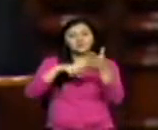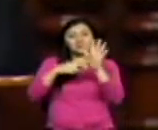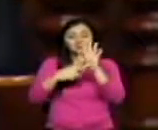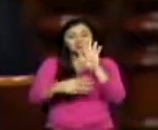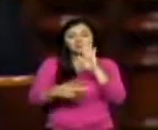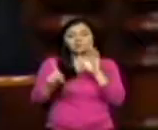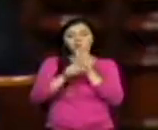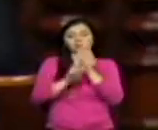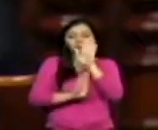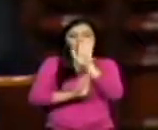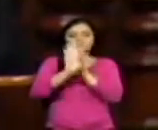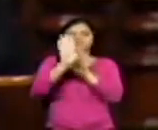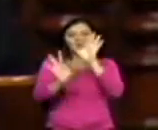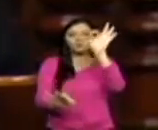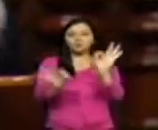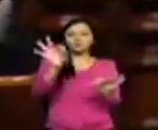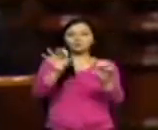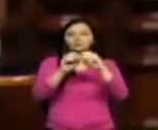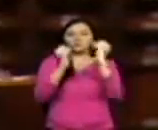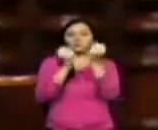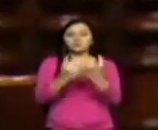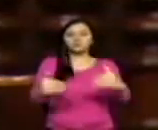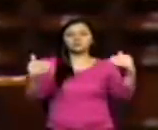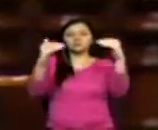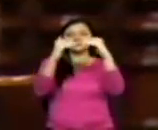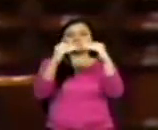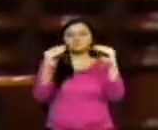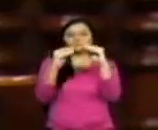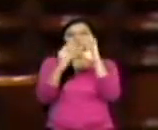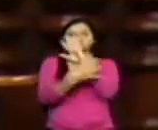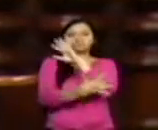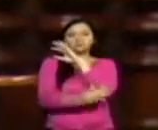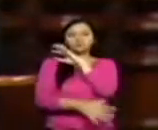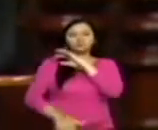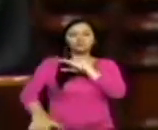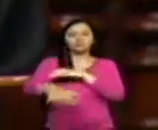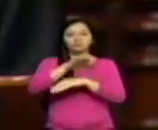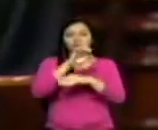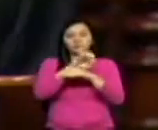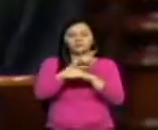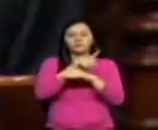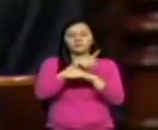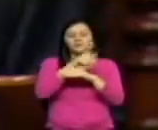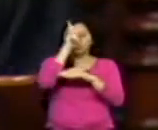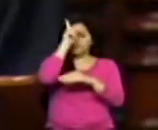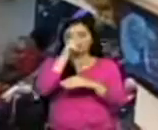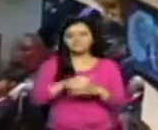llevar la verdadera justicia social a los más pobres del país.